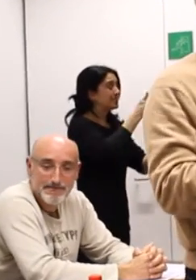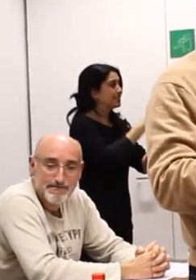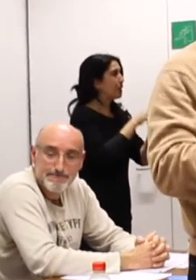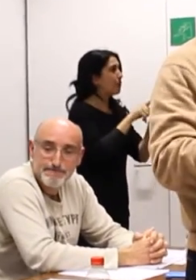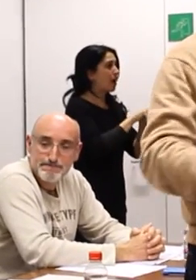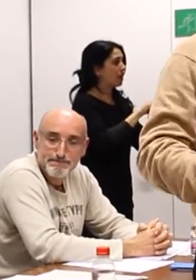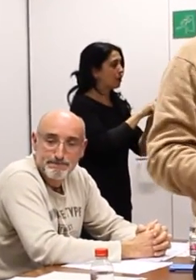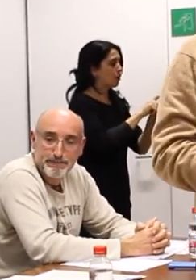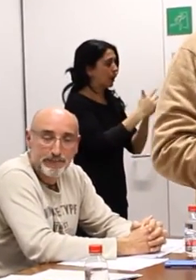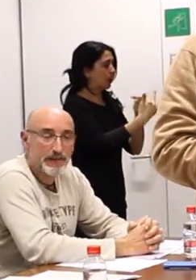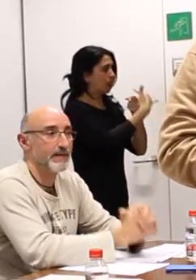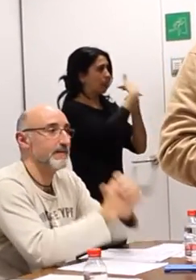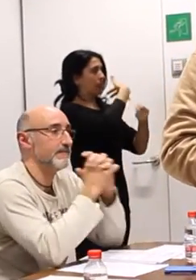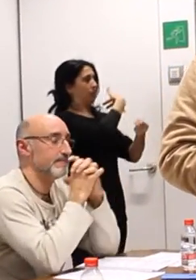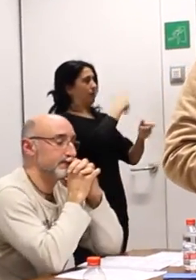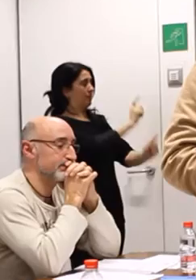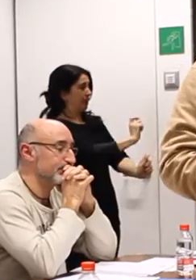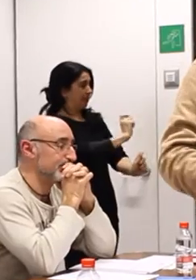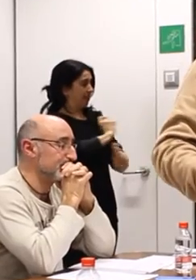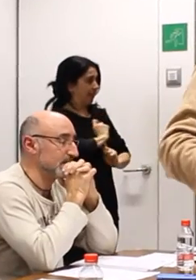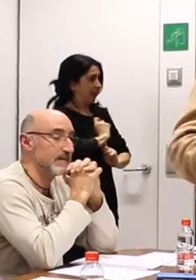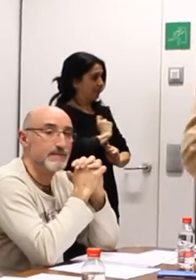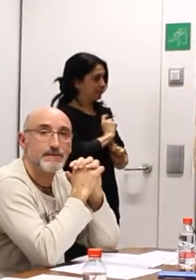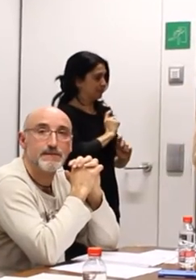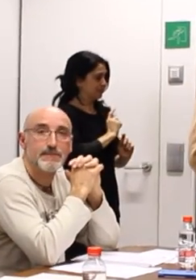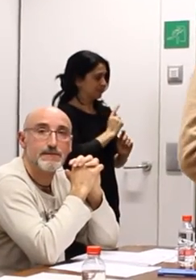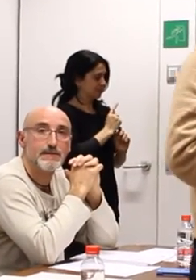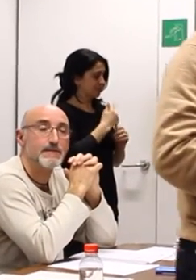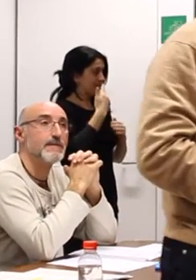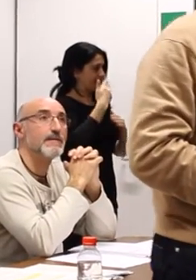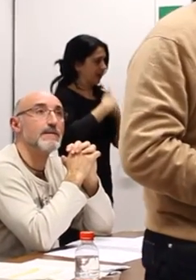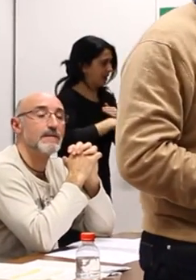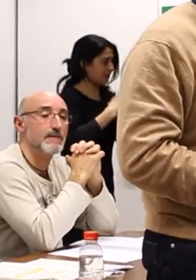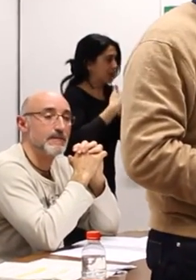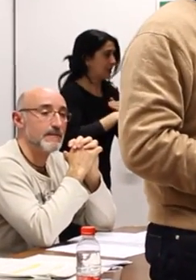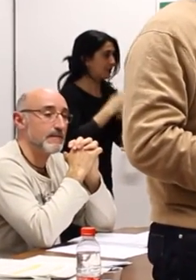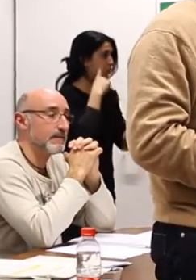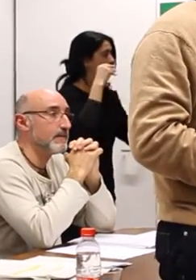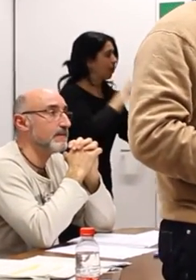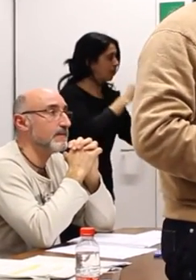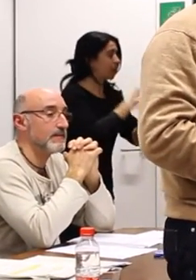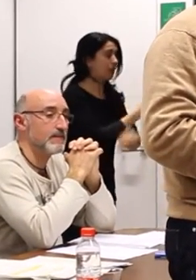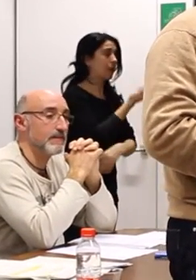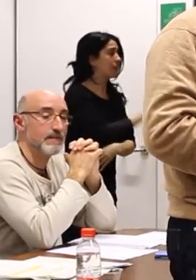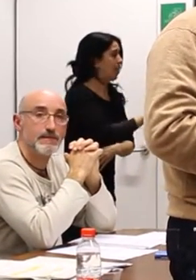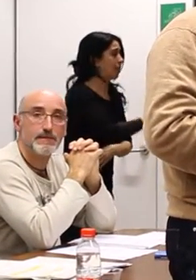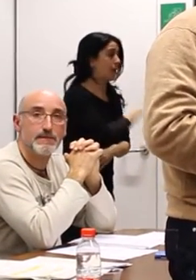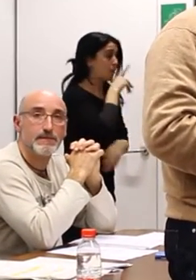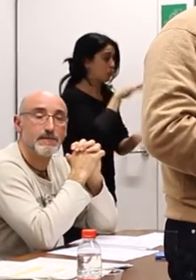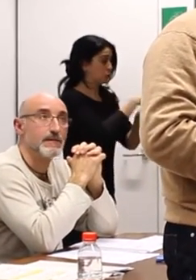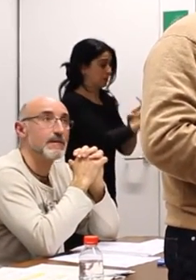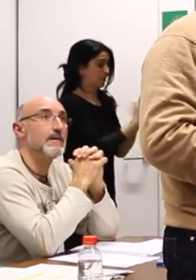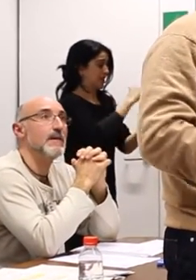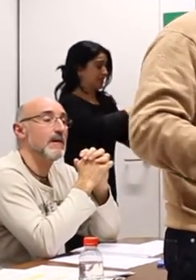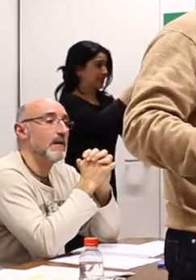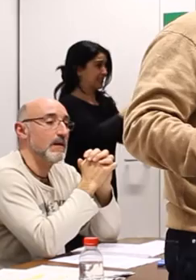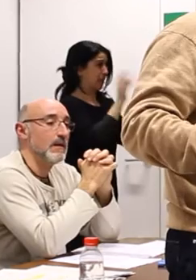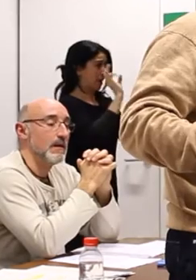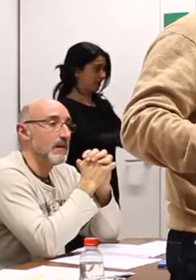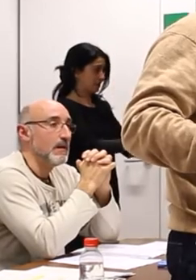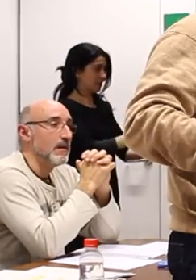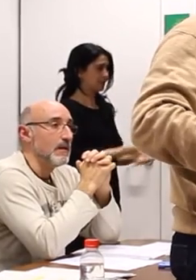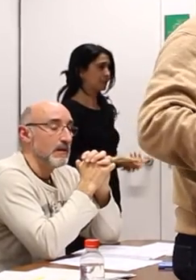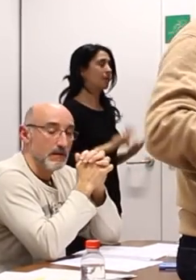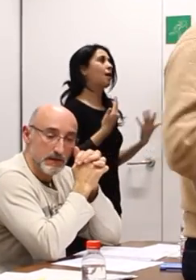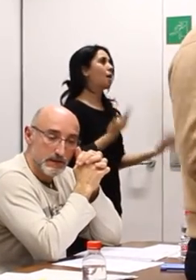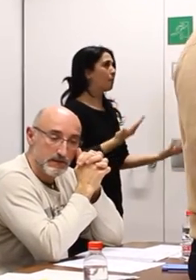conduce necesariamente a incurrir en estas incoherencias. Pero sí que es cierto que hay